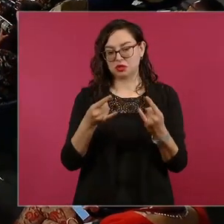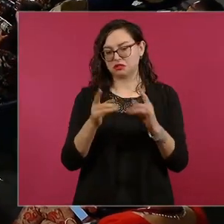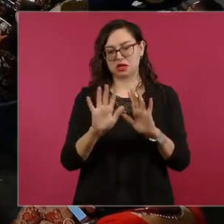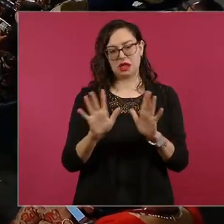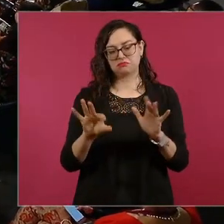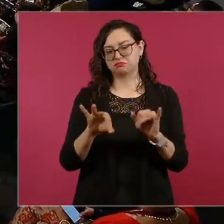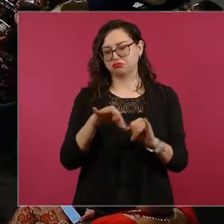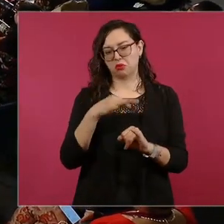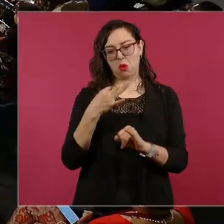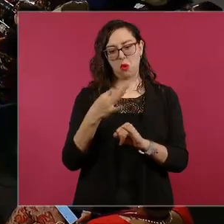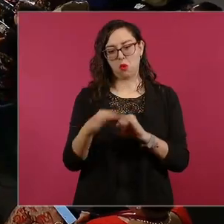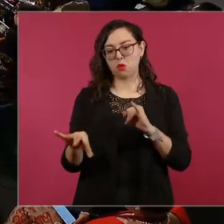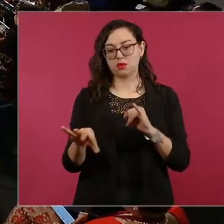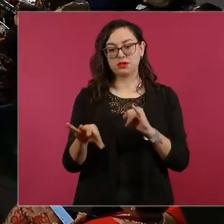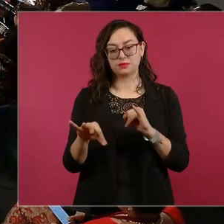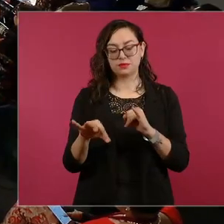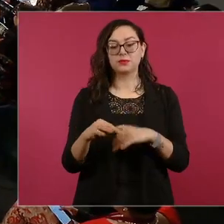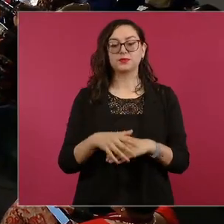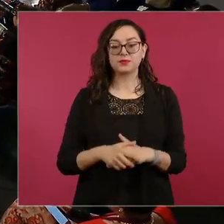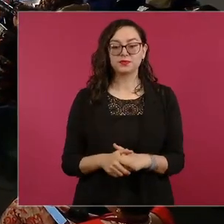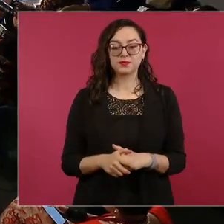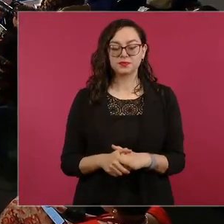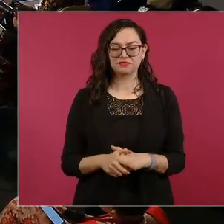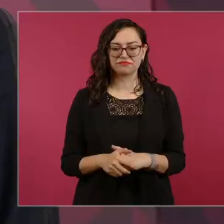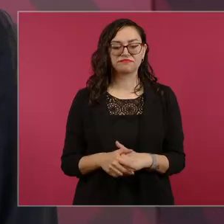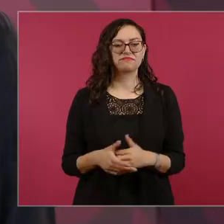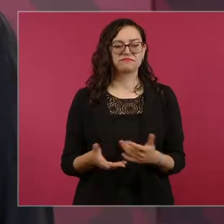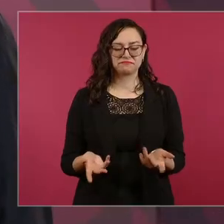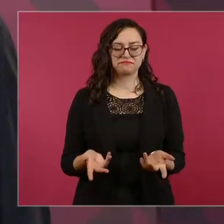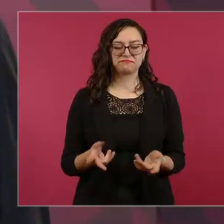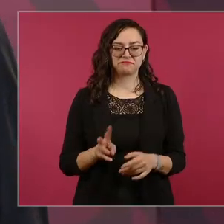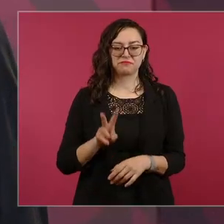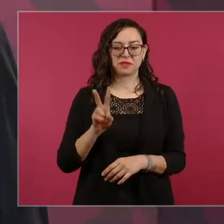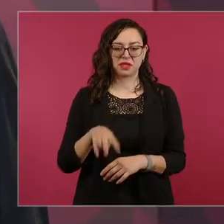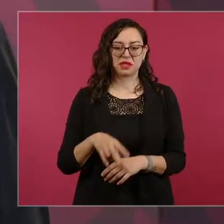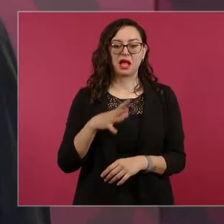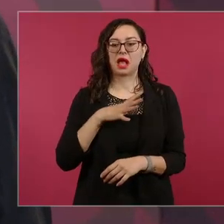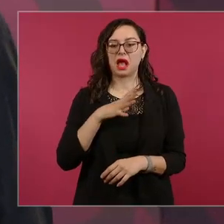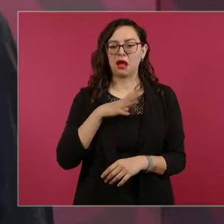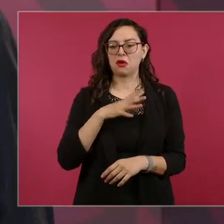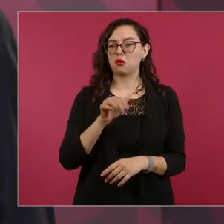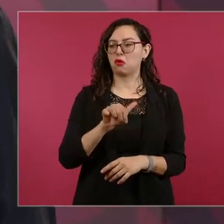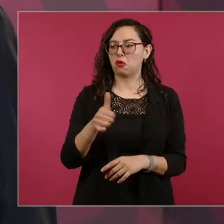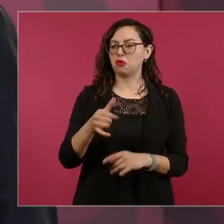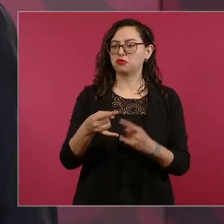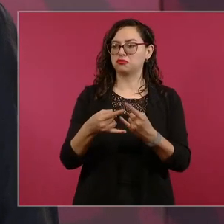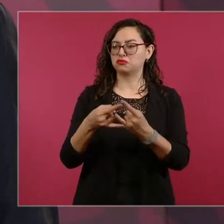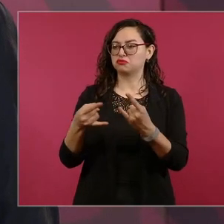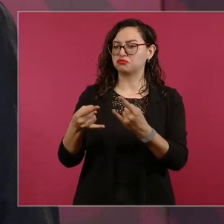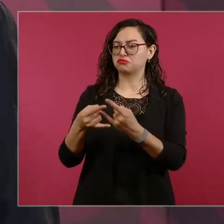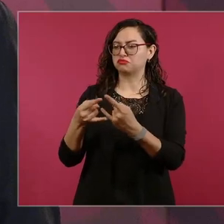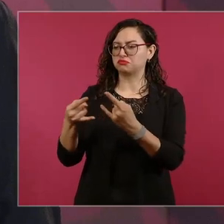Desde luego hay muchos dirigentes sociales,